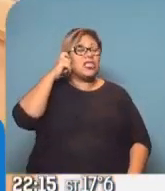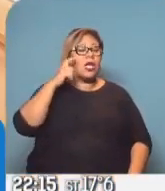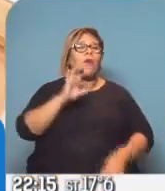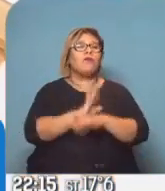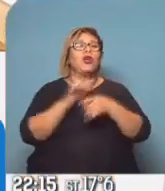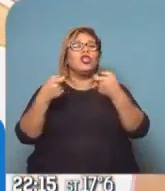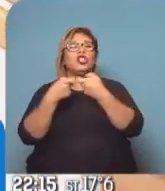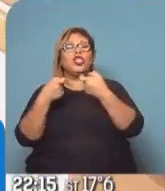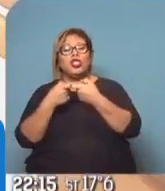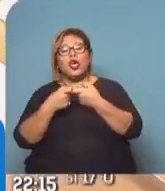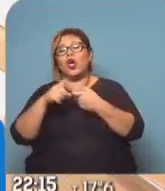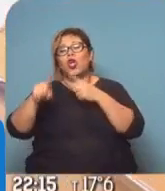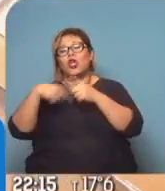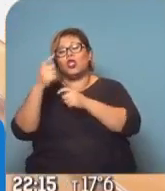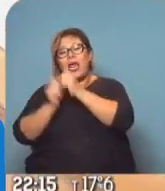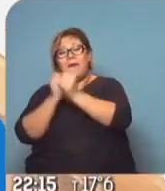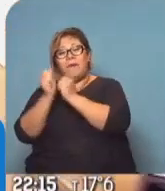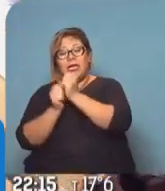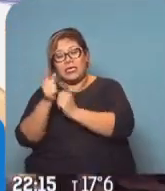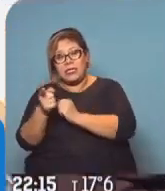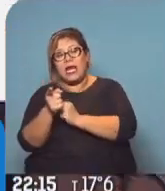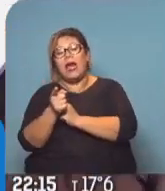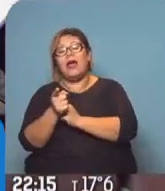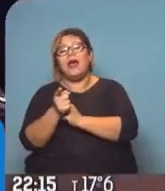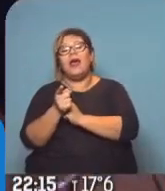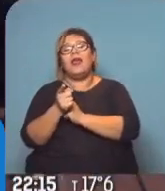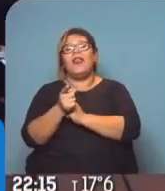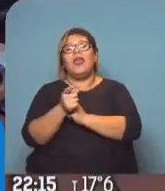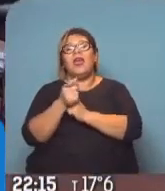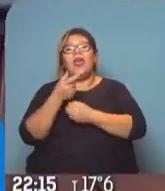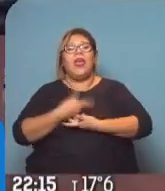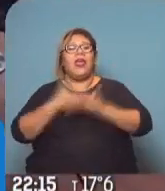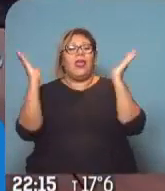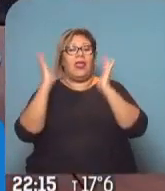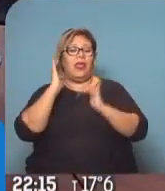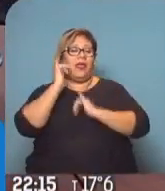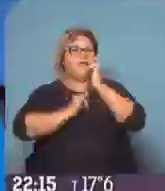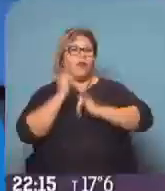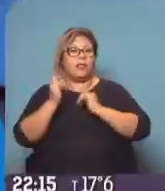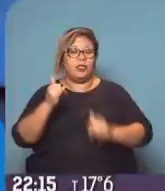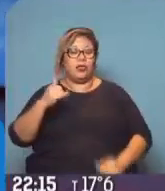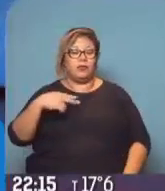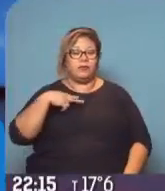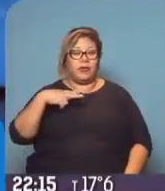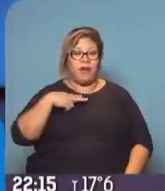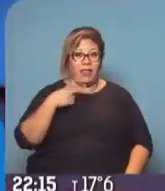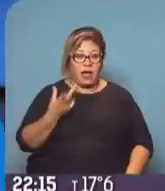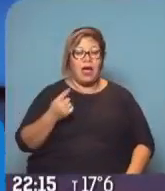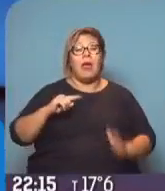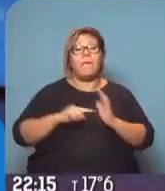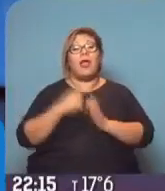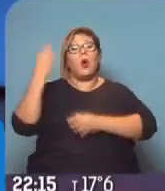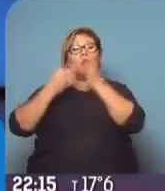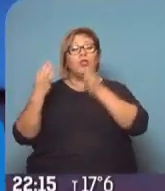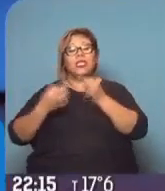agarran de este intento y lo acusan solo de esto. Ahora, la justicia dice que va a agregar más cargos,